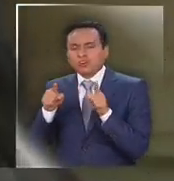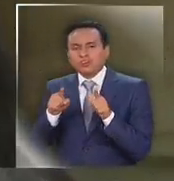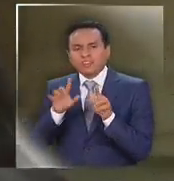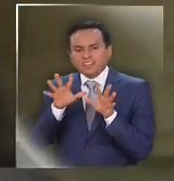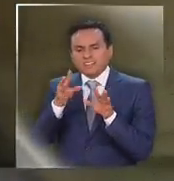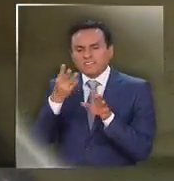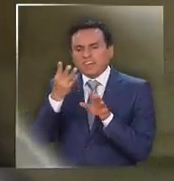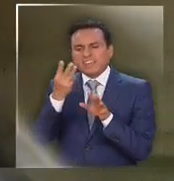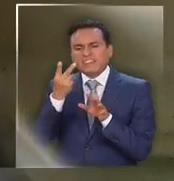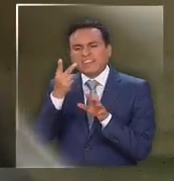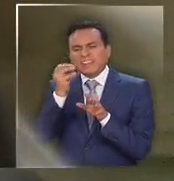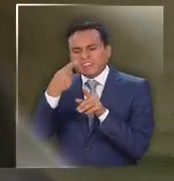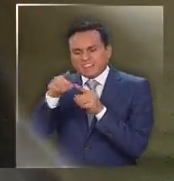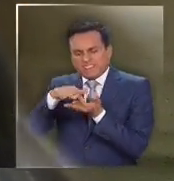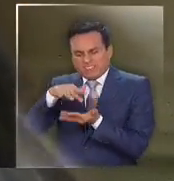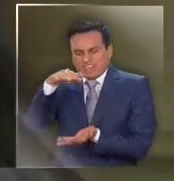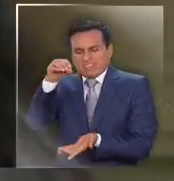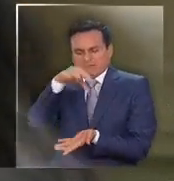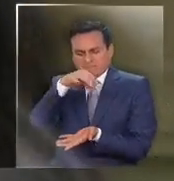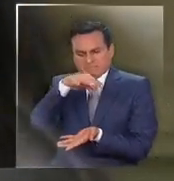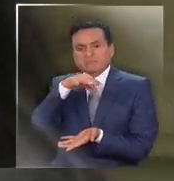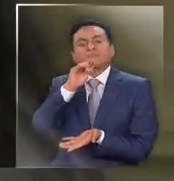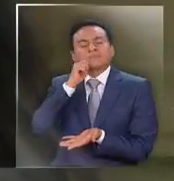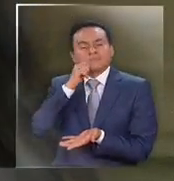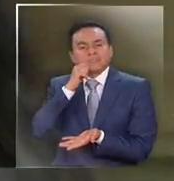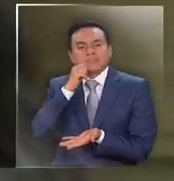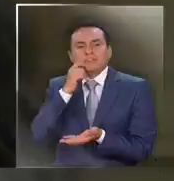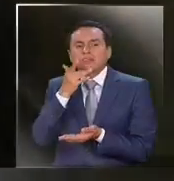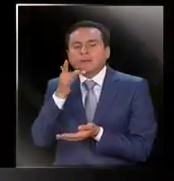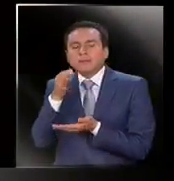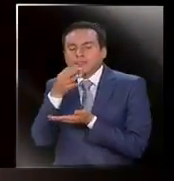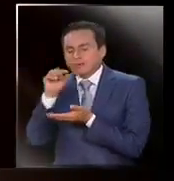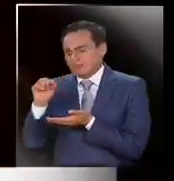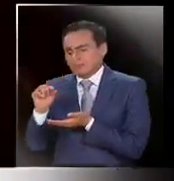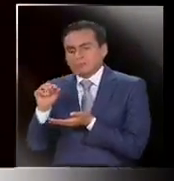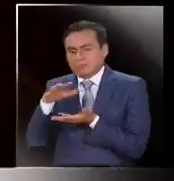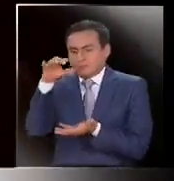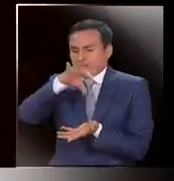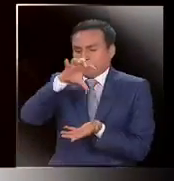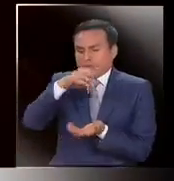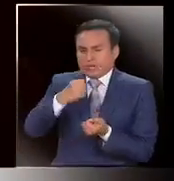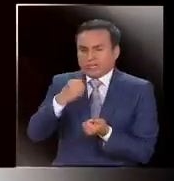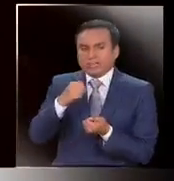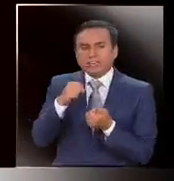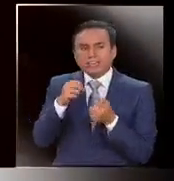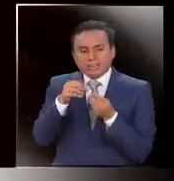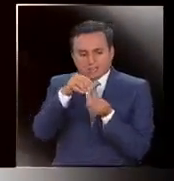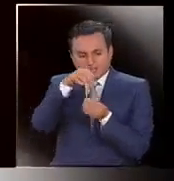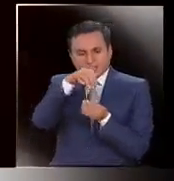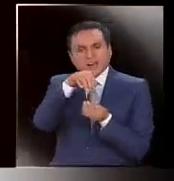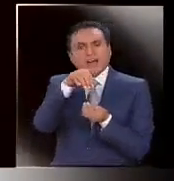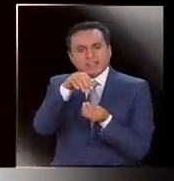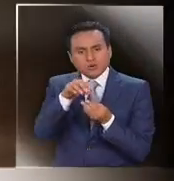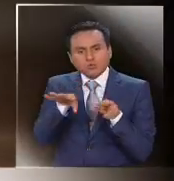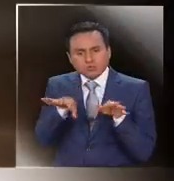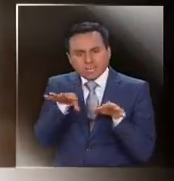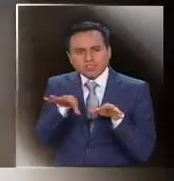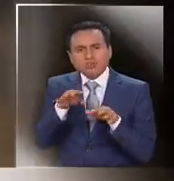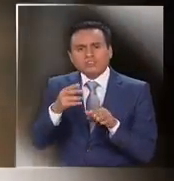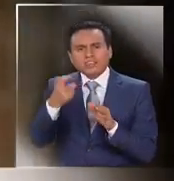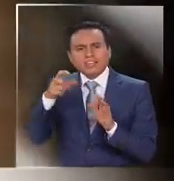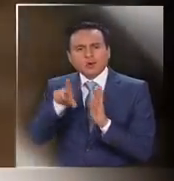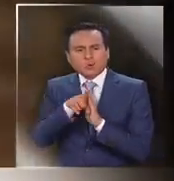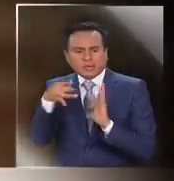10, 20, 30 veces la dosis que uno podría usar para algún uso médico. Y son esas dosis abultadas las que están utilizando